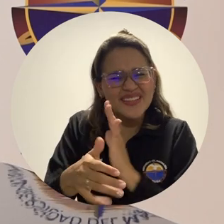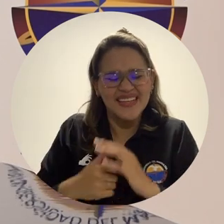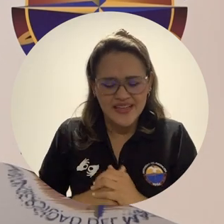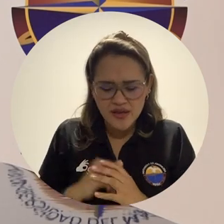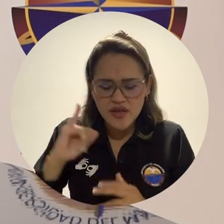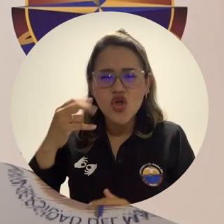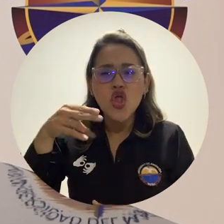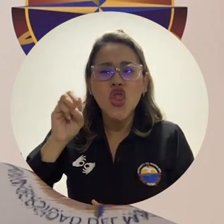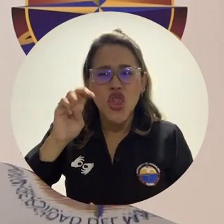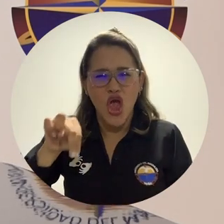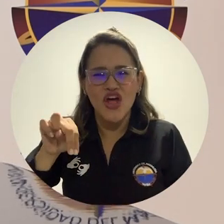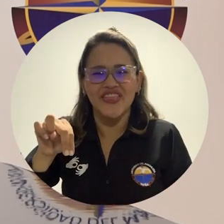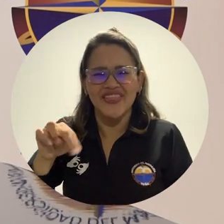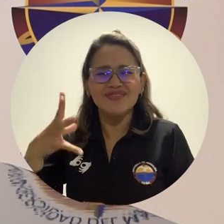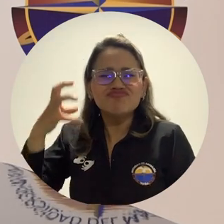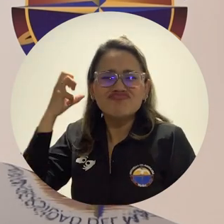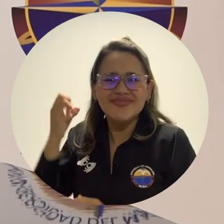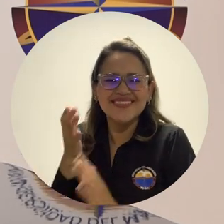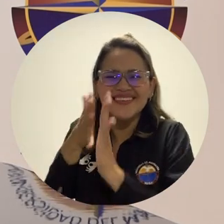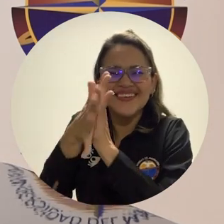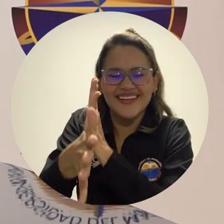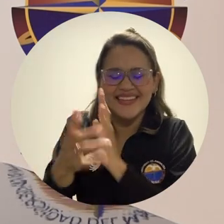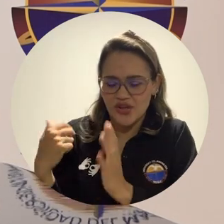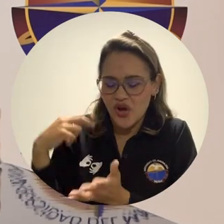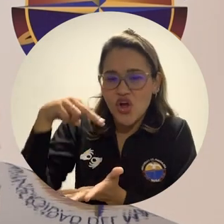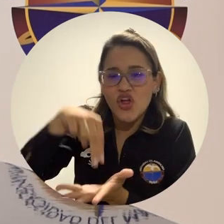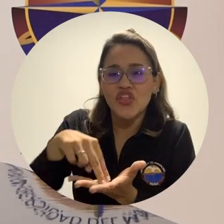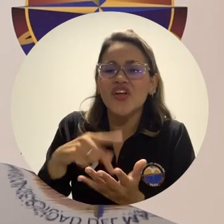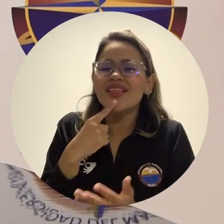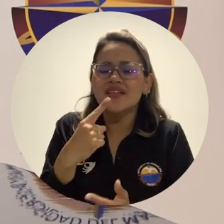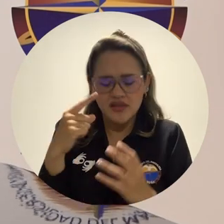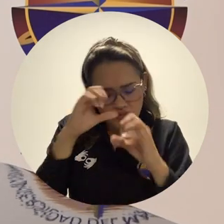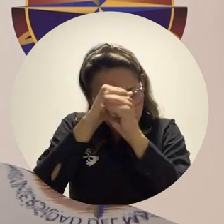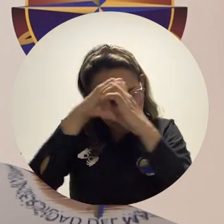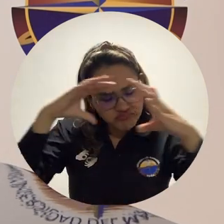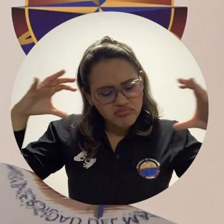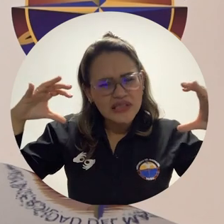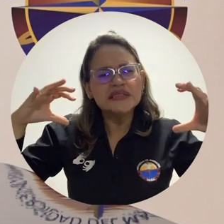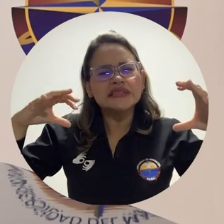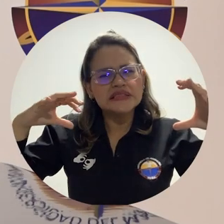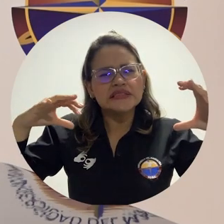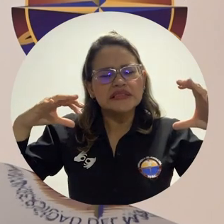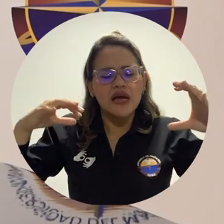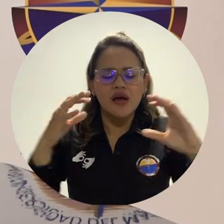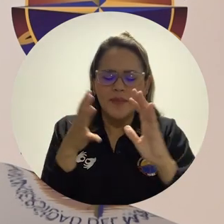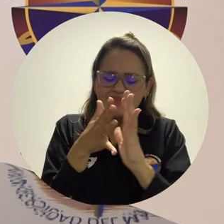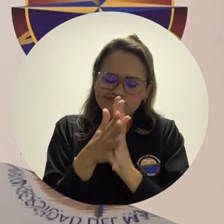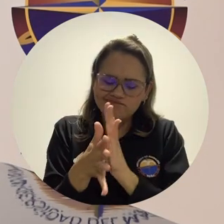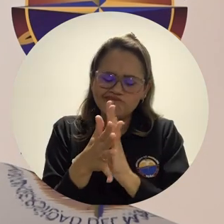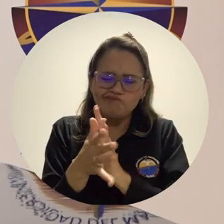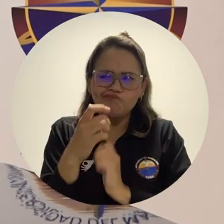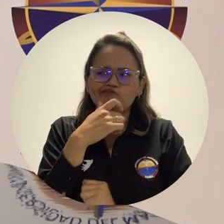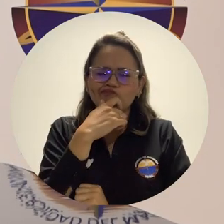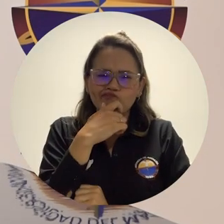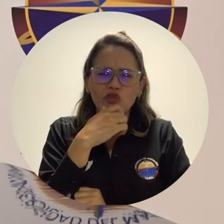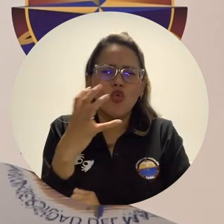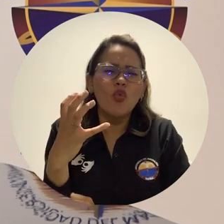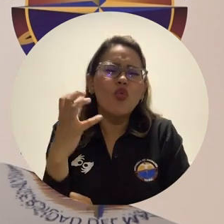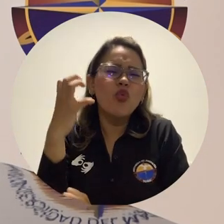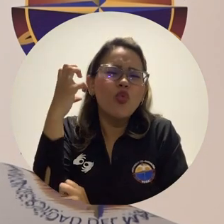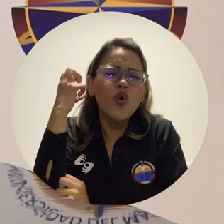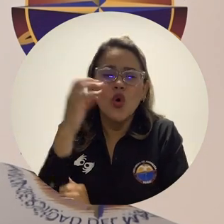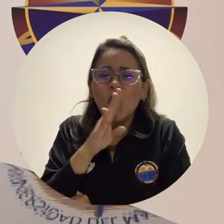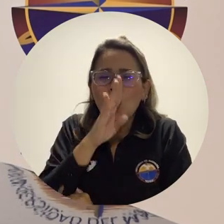del poeta metafísico y teólogo John Donne, donde decía precisamente en